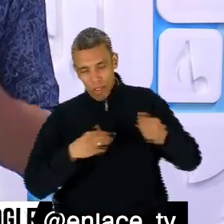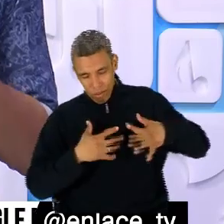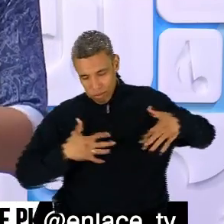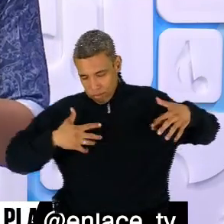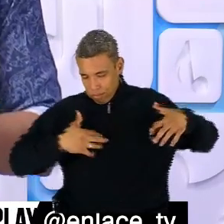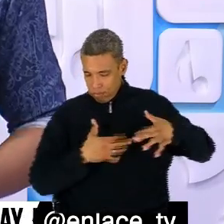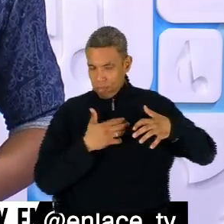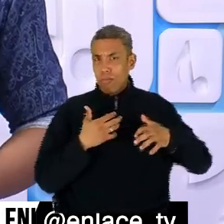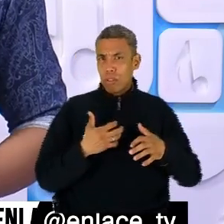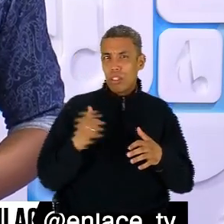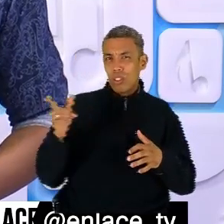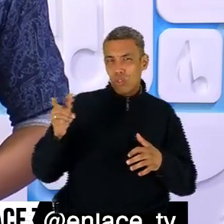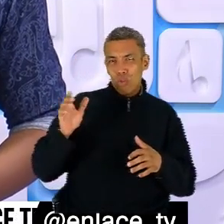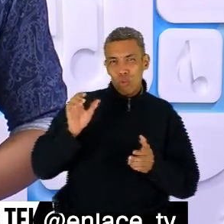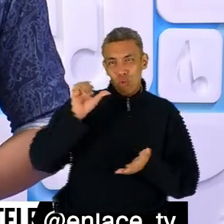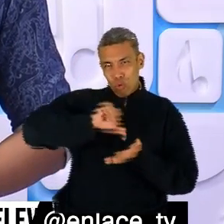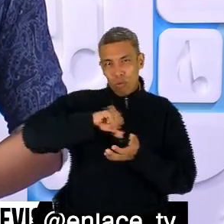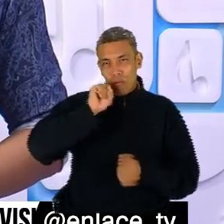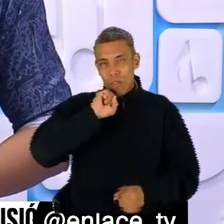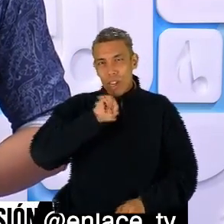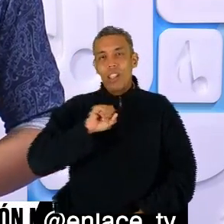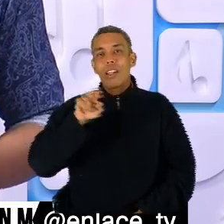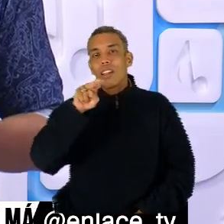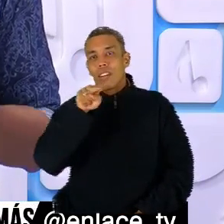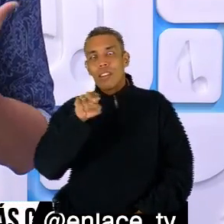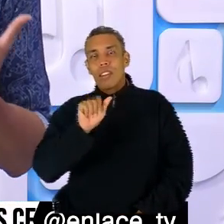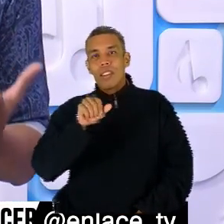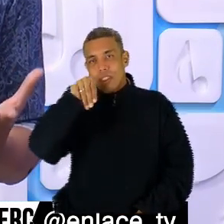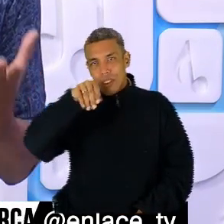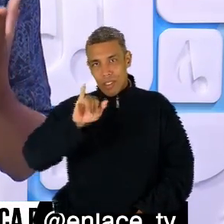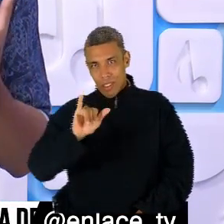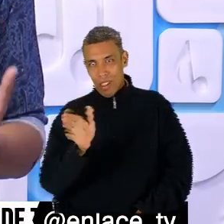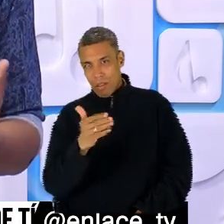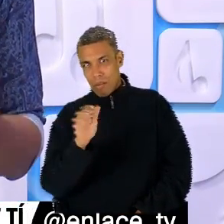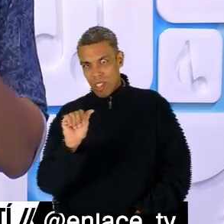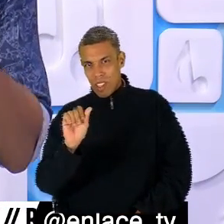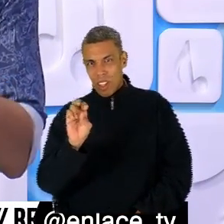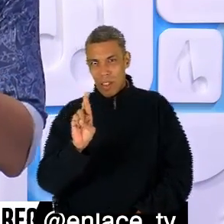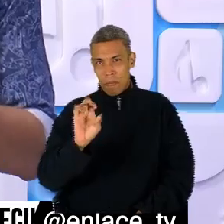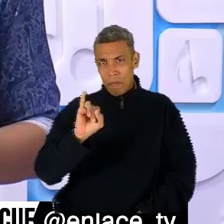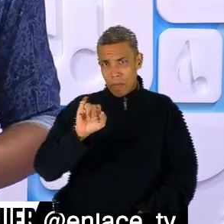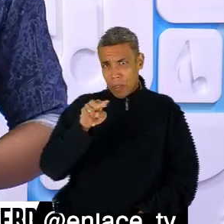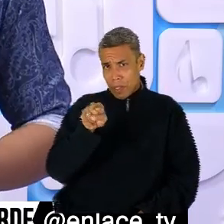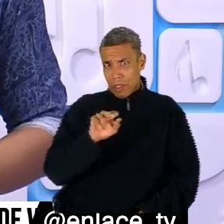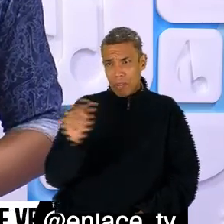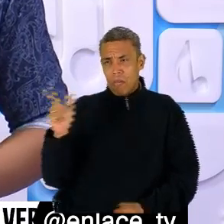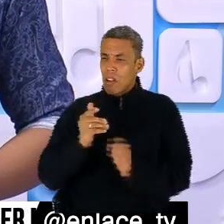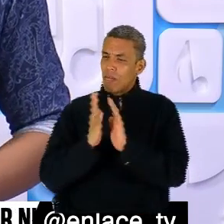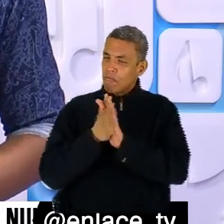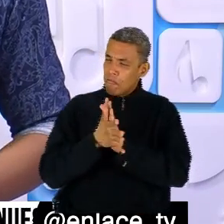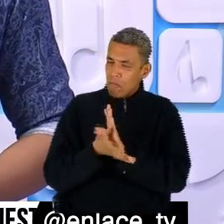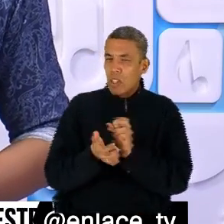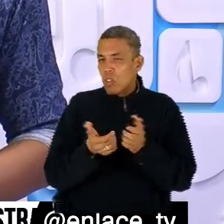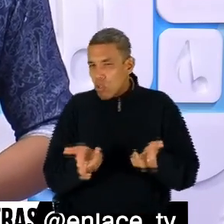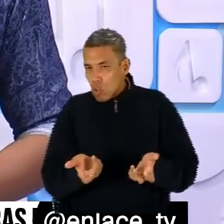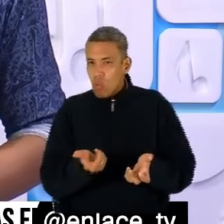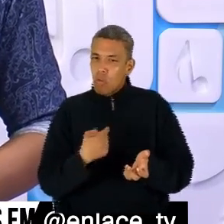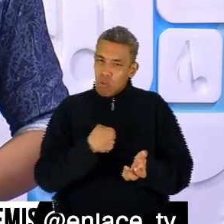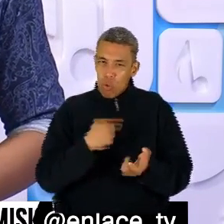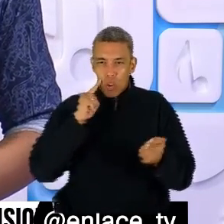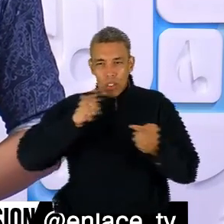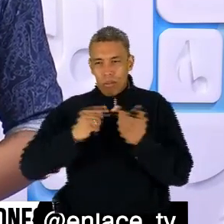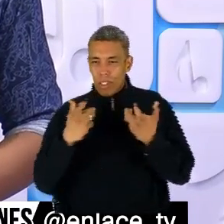Ariza estuvo con nosotros en La Mira. Él nos habló acerca de sus proyectos, de sus metas, pero también nos habló acerca de su más